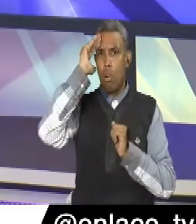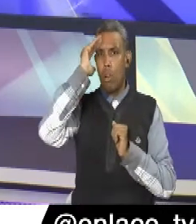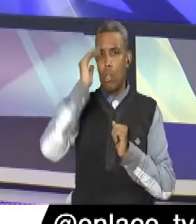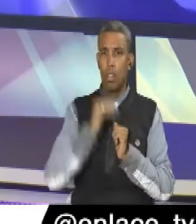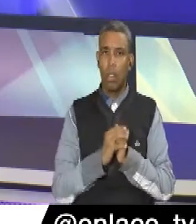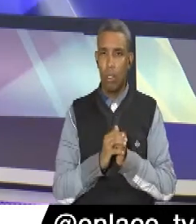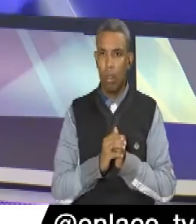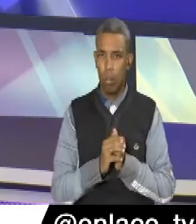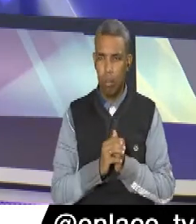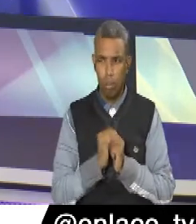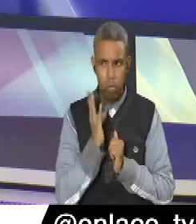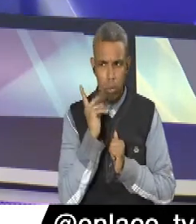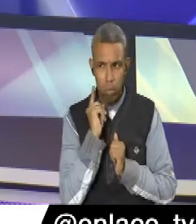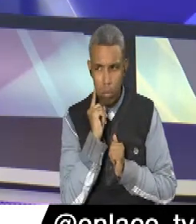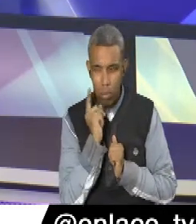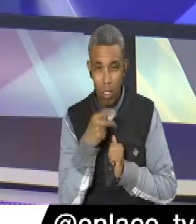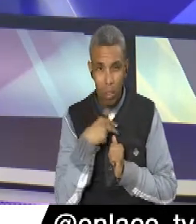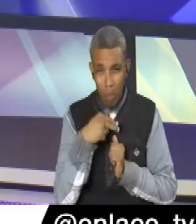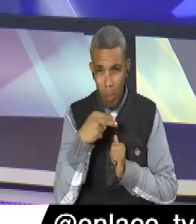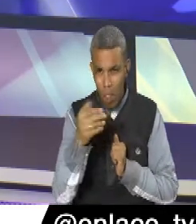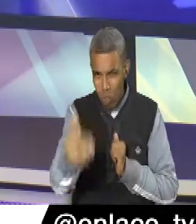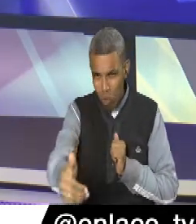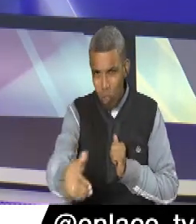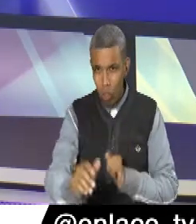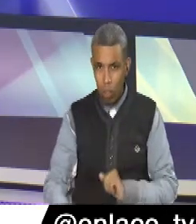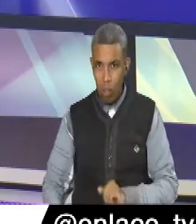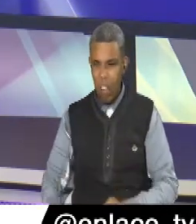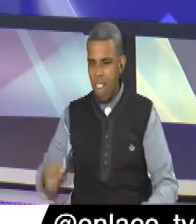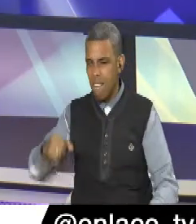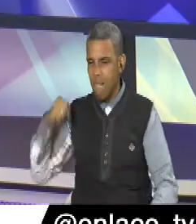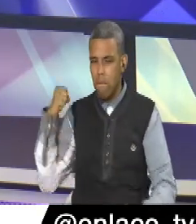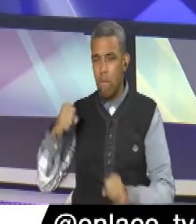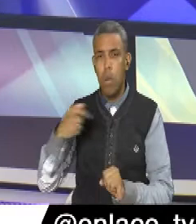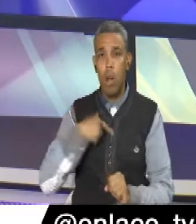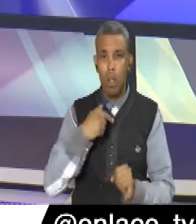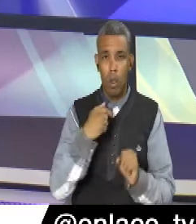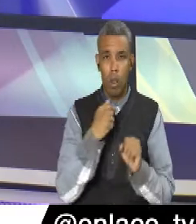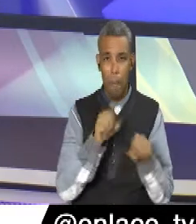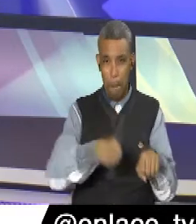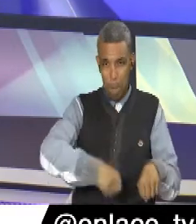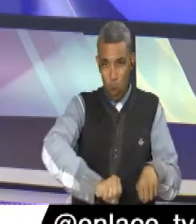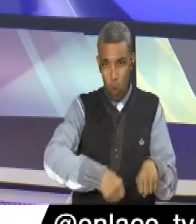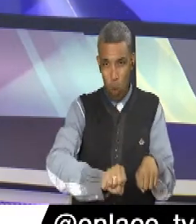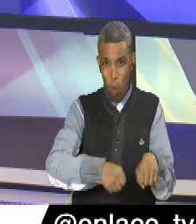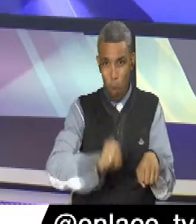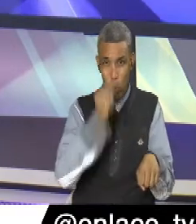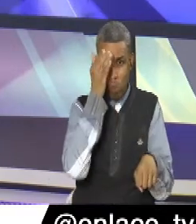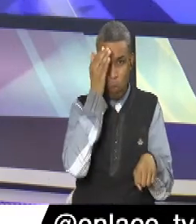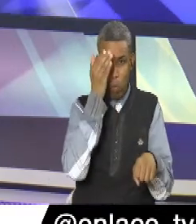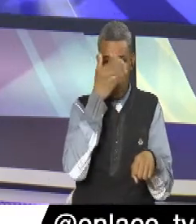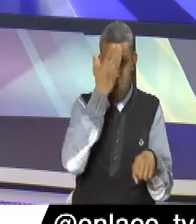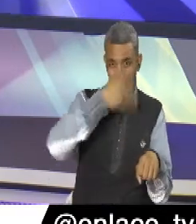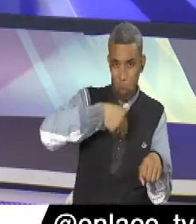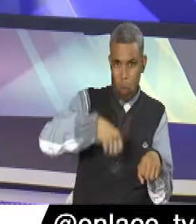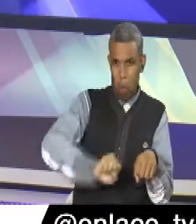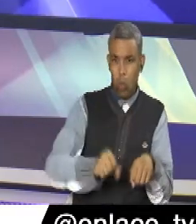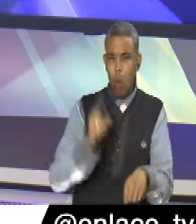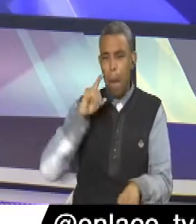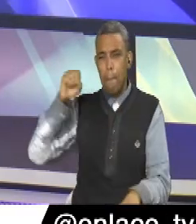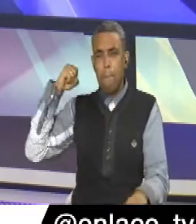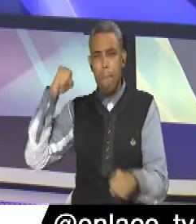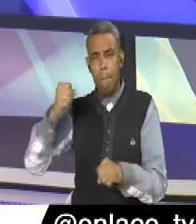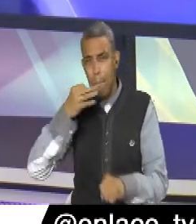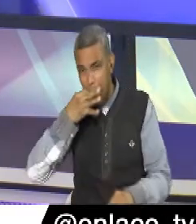habría presentado en la comuna 4 de la ciudad. Un transportador informal habría agredido a un menor de edad que iba en una buseta. Zulay Cruz nos amplía la información.